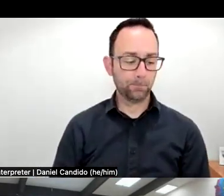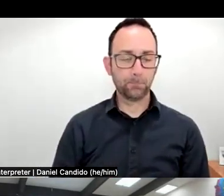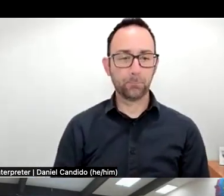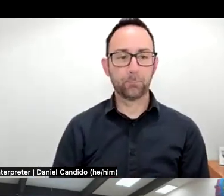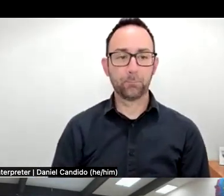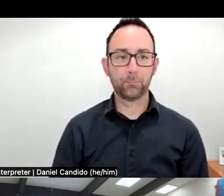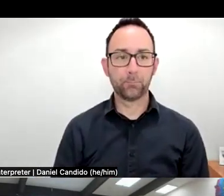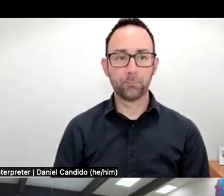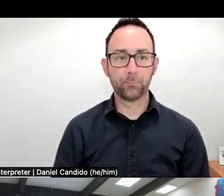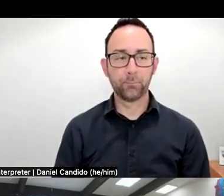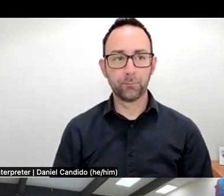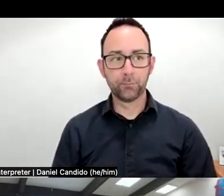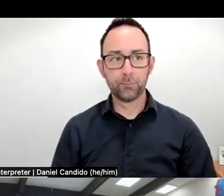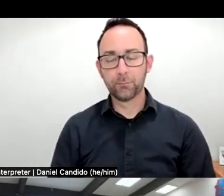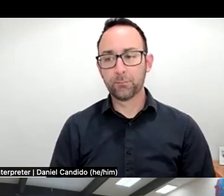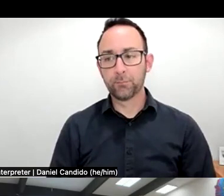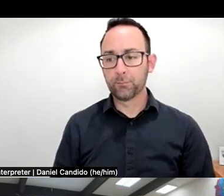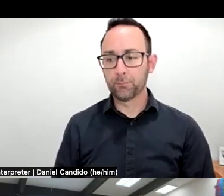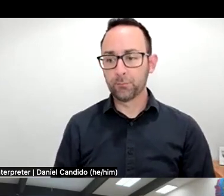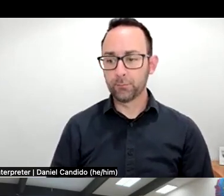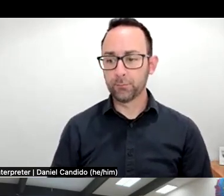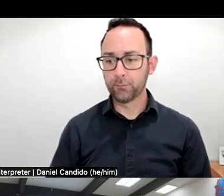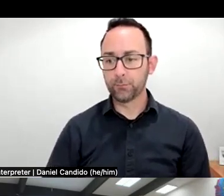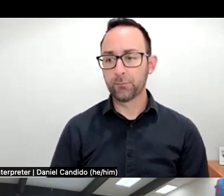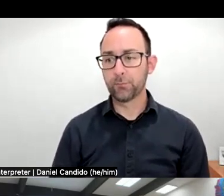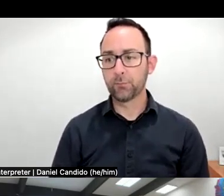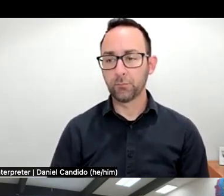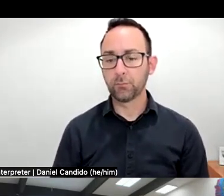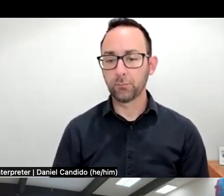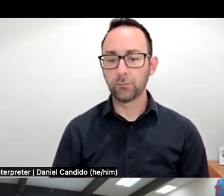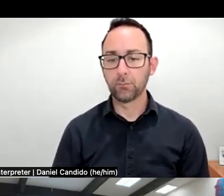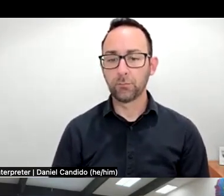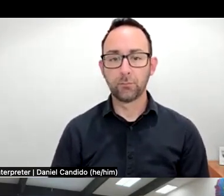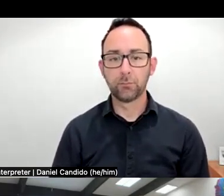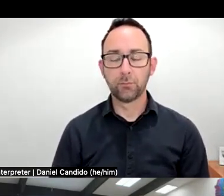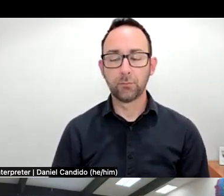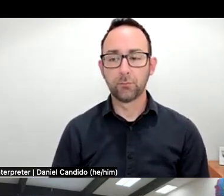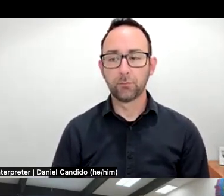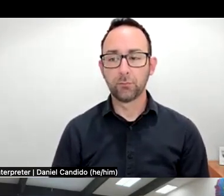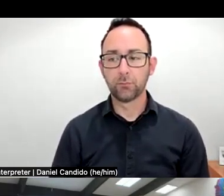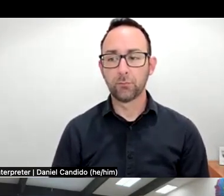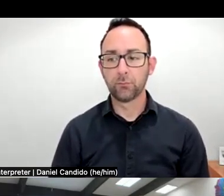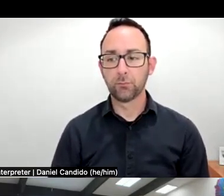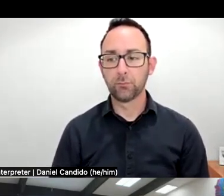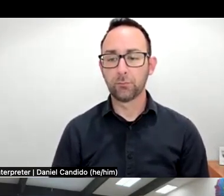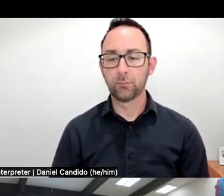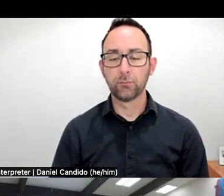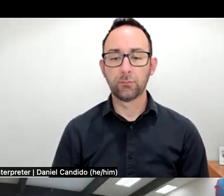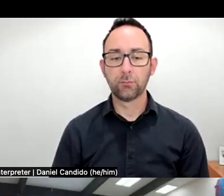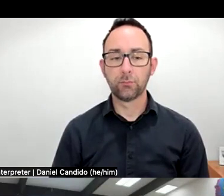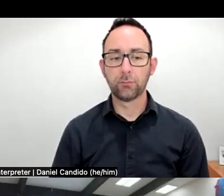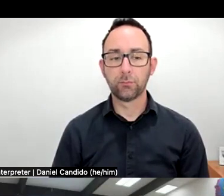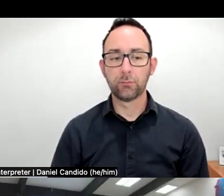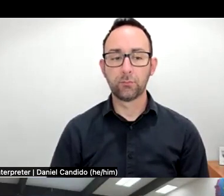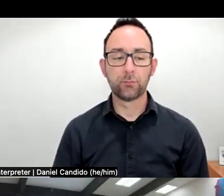o Interpretación en la parte inferior derecha de la pantalla Zoom. Verá un icono de globo terráqueo. Si